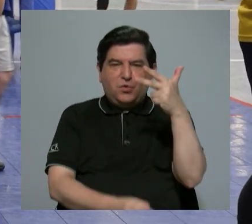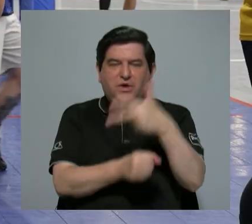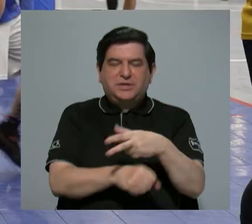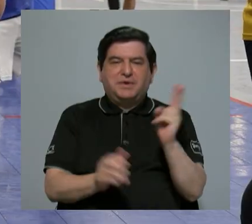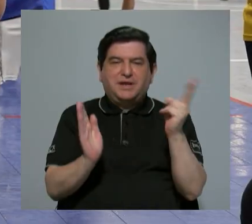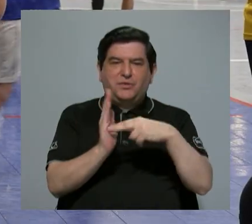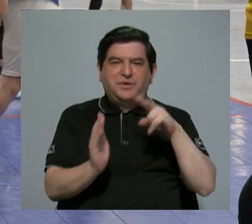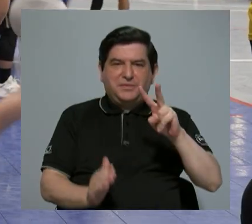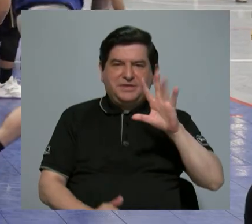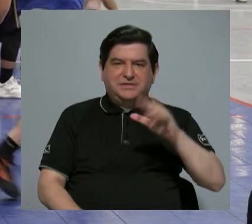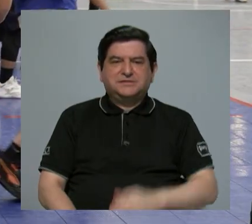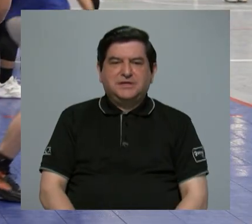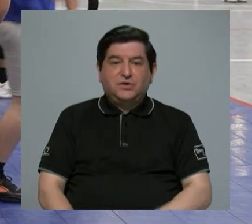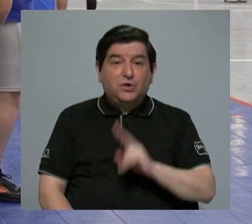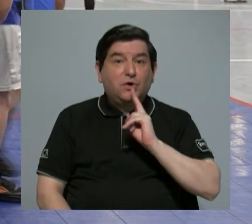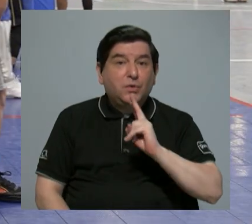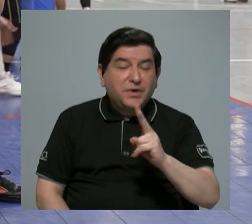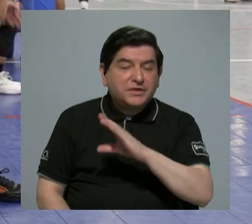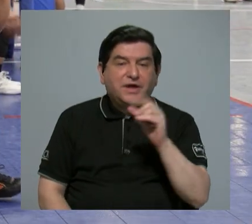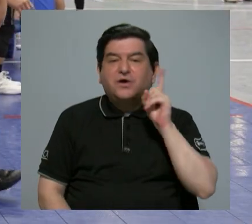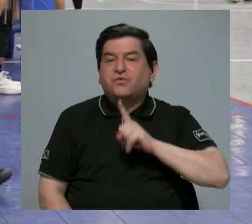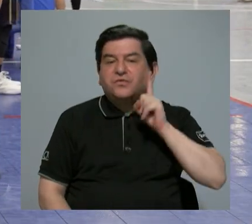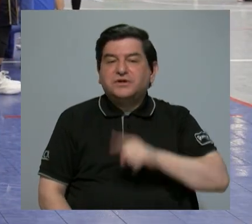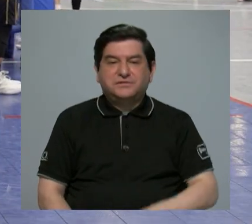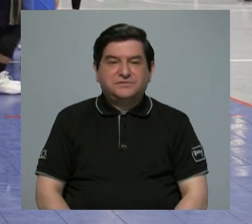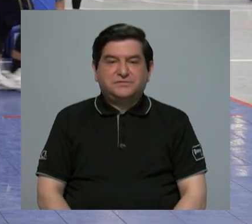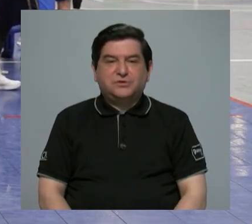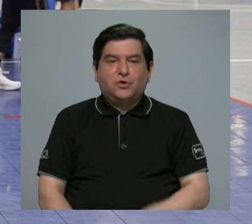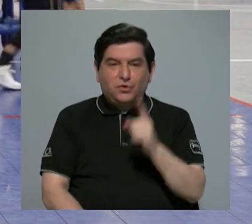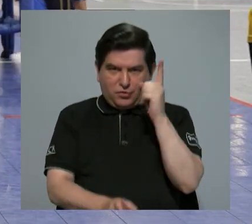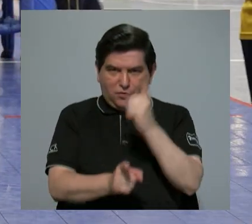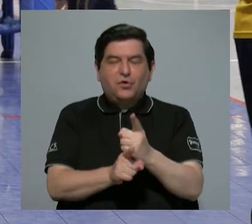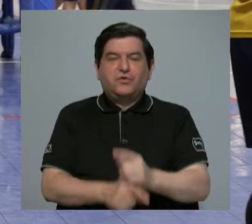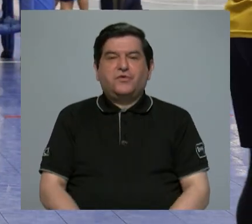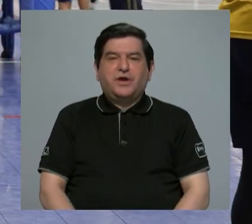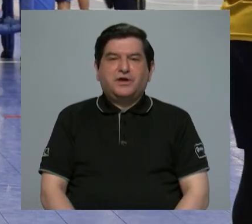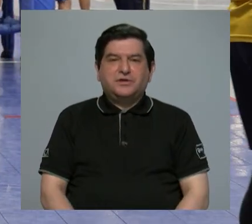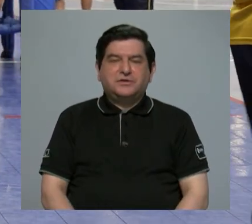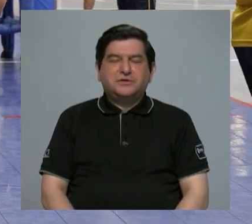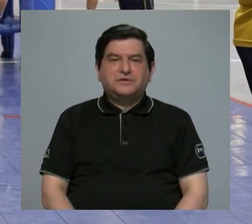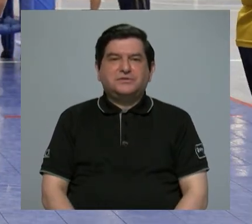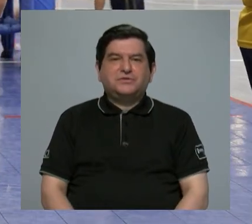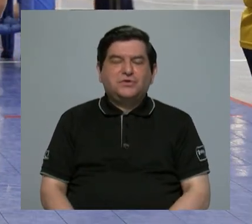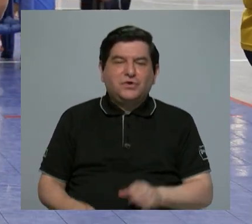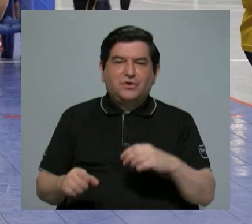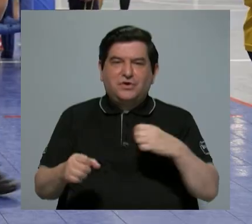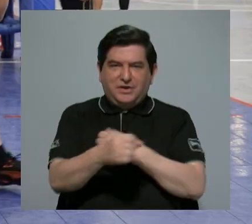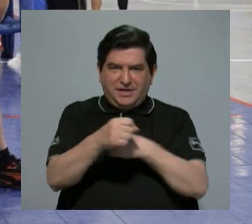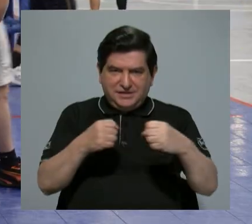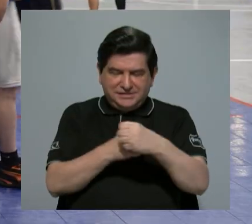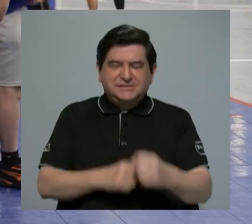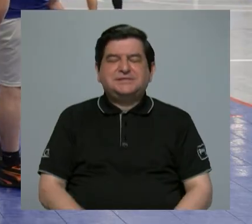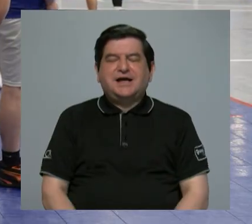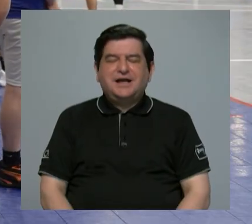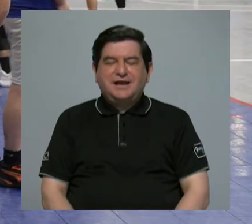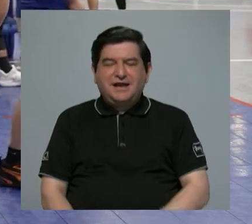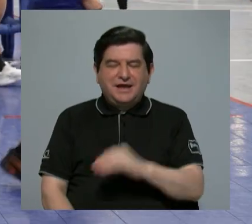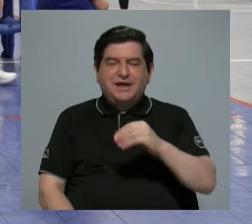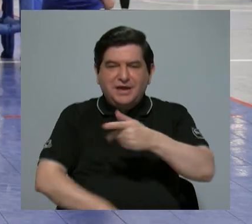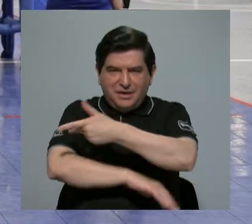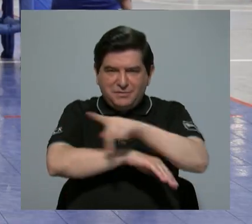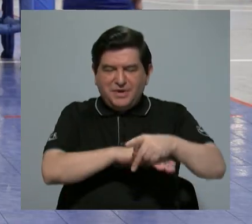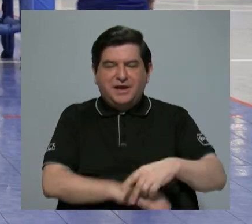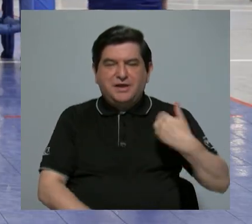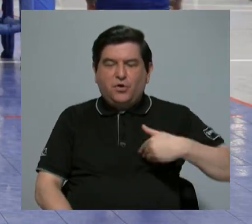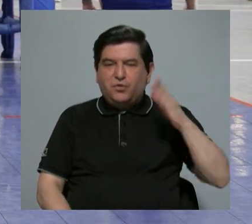Guatemala 2025. ¿Eso es verdadero o es falso? Correcto, se ganó en voleibol de sala femenino y masculino y en voleibol de playa